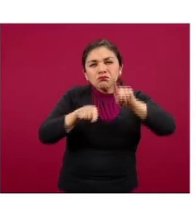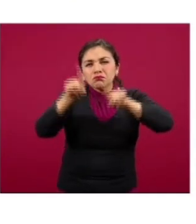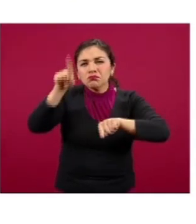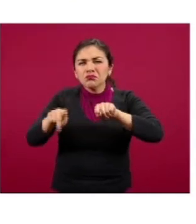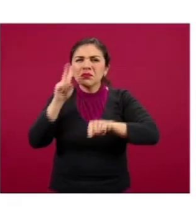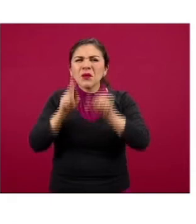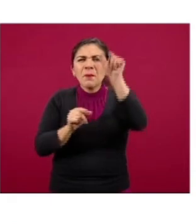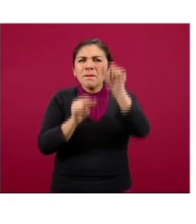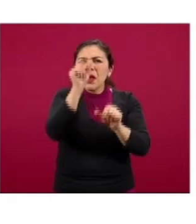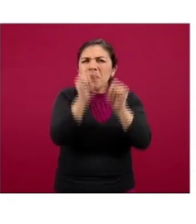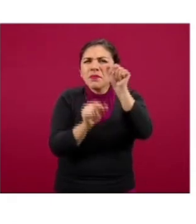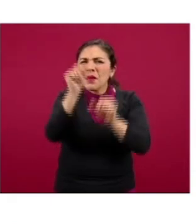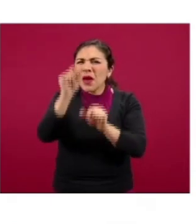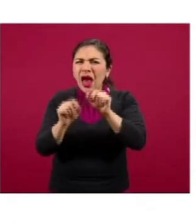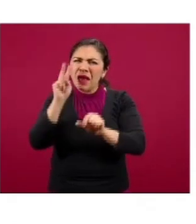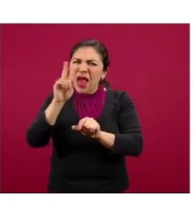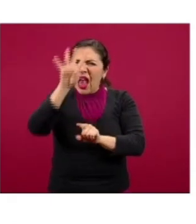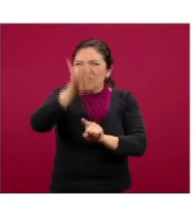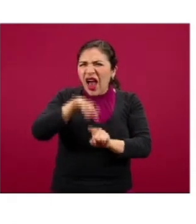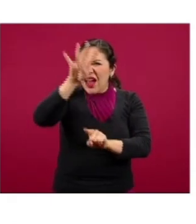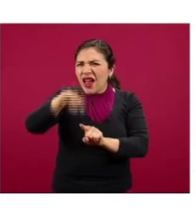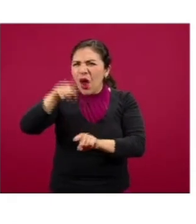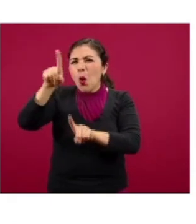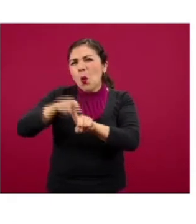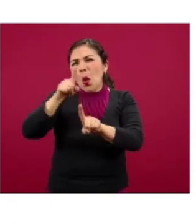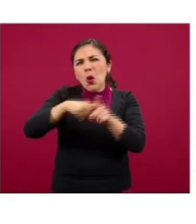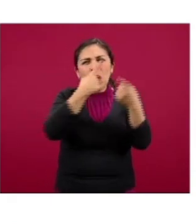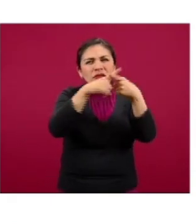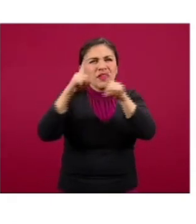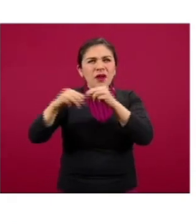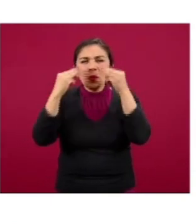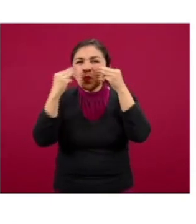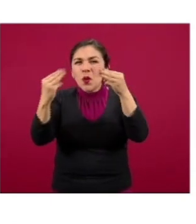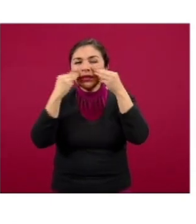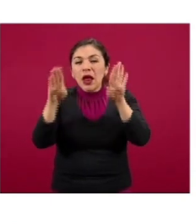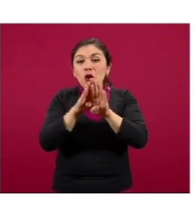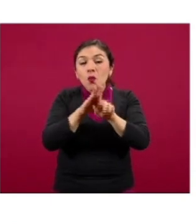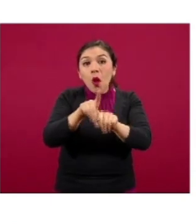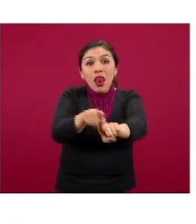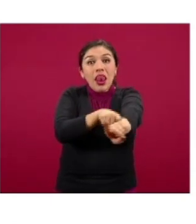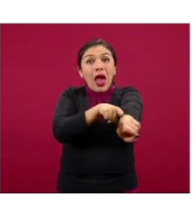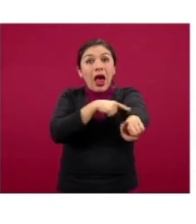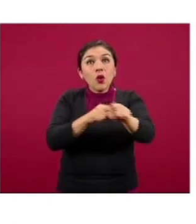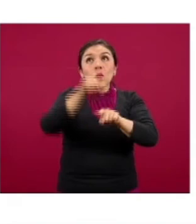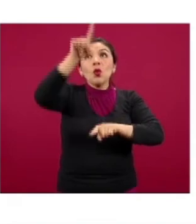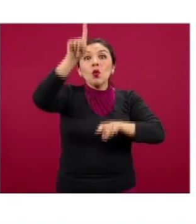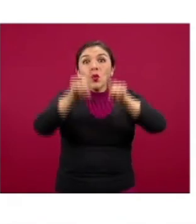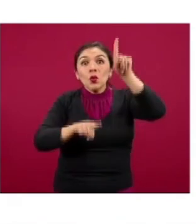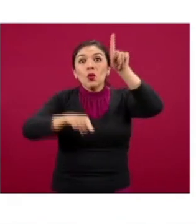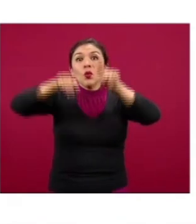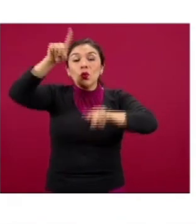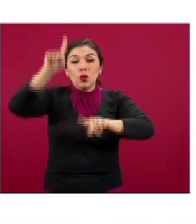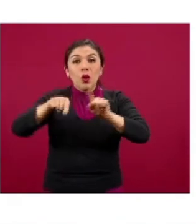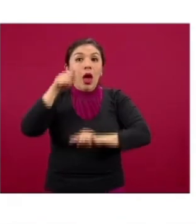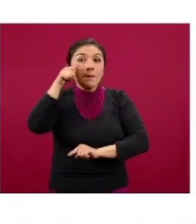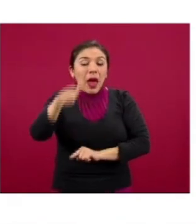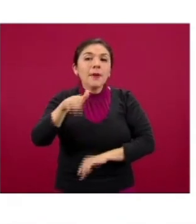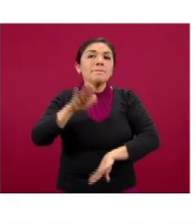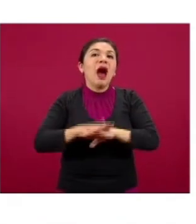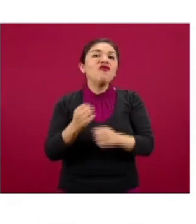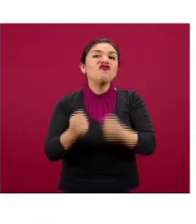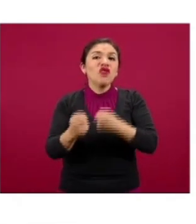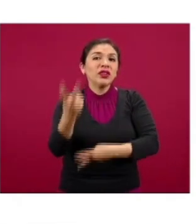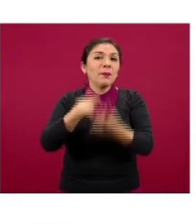conjunto de columnas, de rayitas, de colores, que muestran entre más largas, más altas, mayor